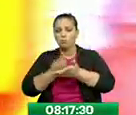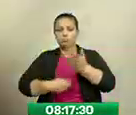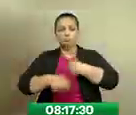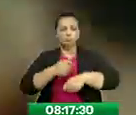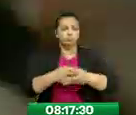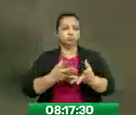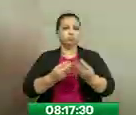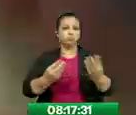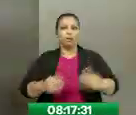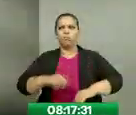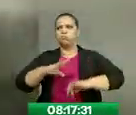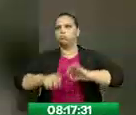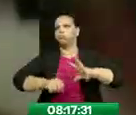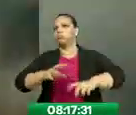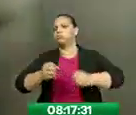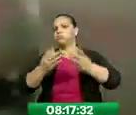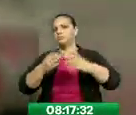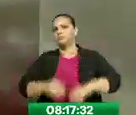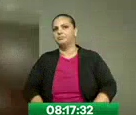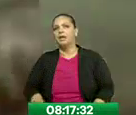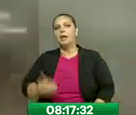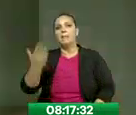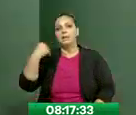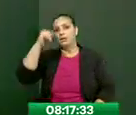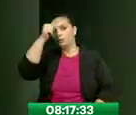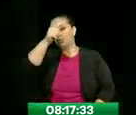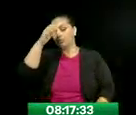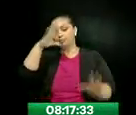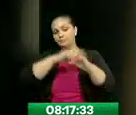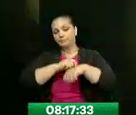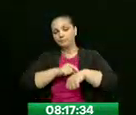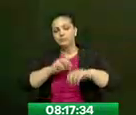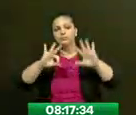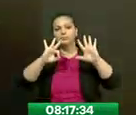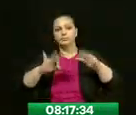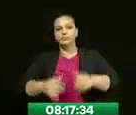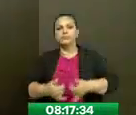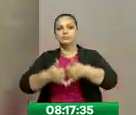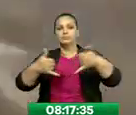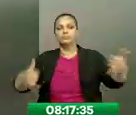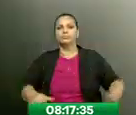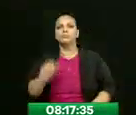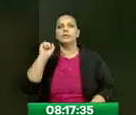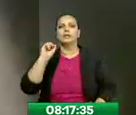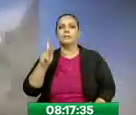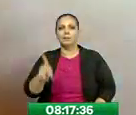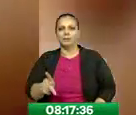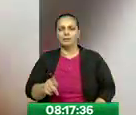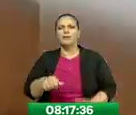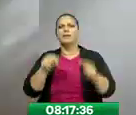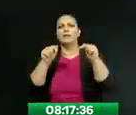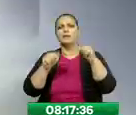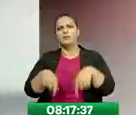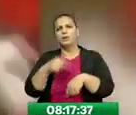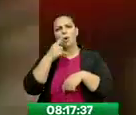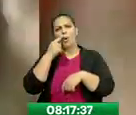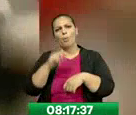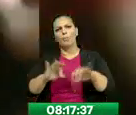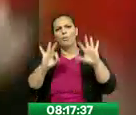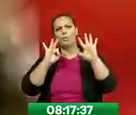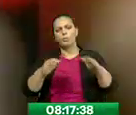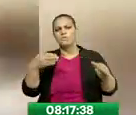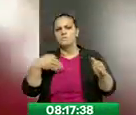negocios. A las 20 horas con 42 minutos el pasado domingo, 8 sujetos armados y que se movilizaban en